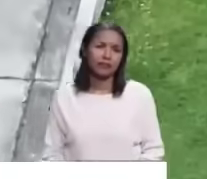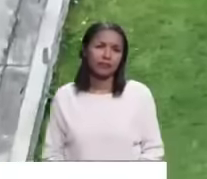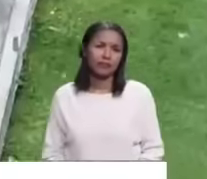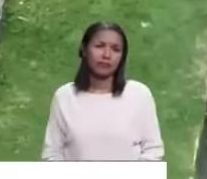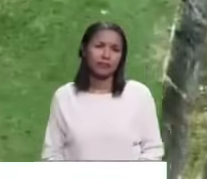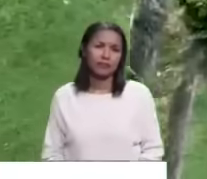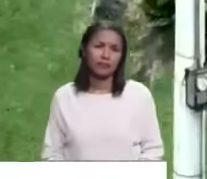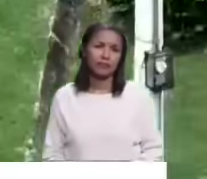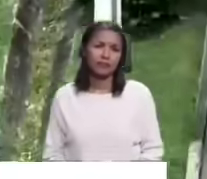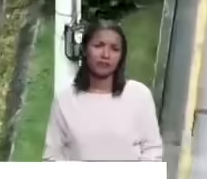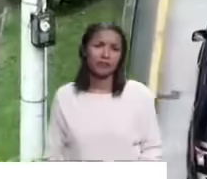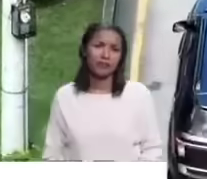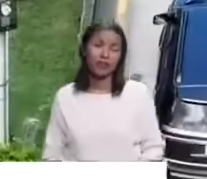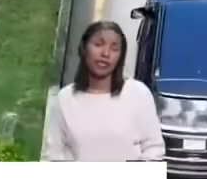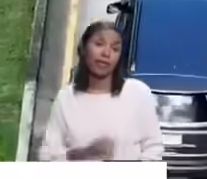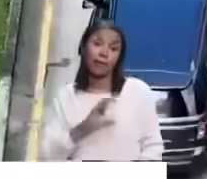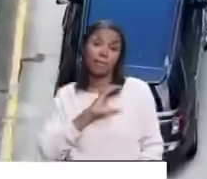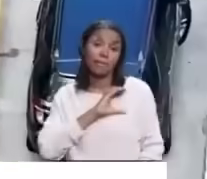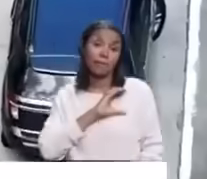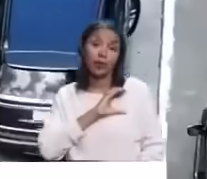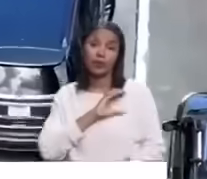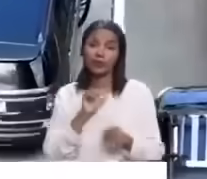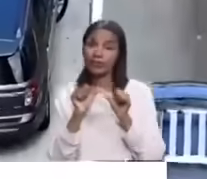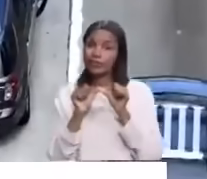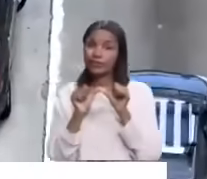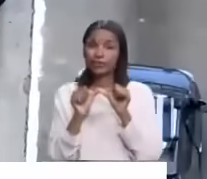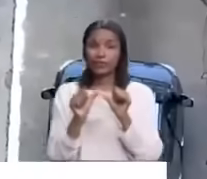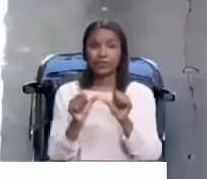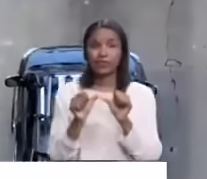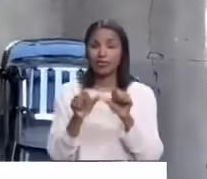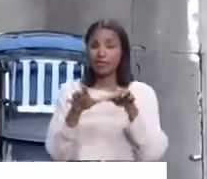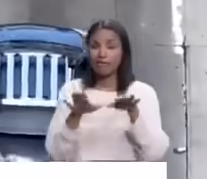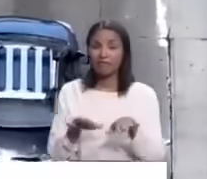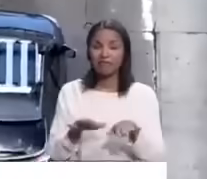la unidad policial que mantiene la